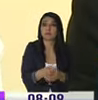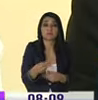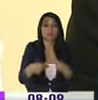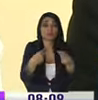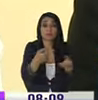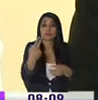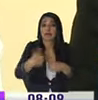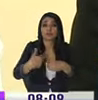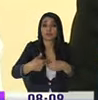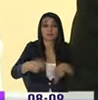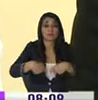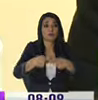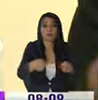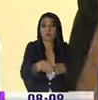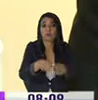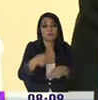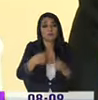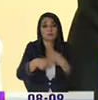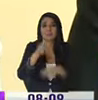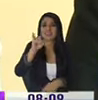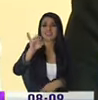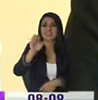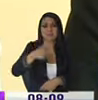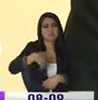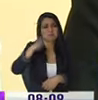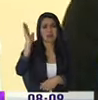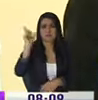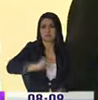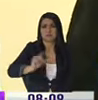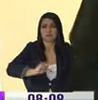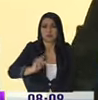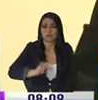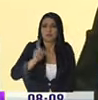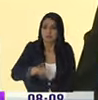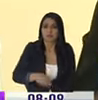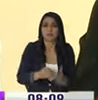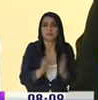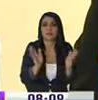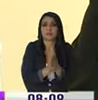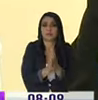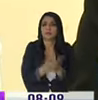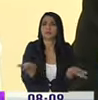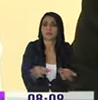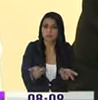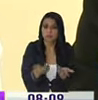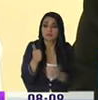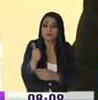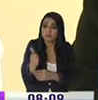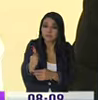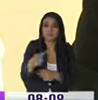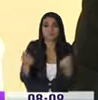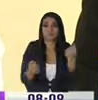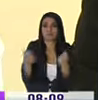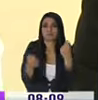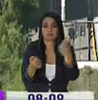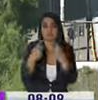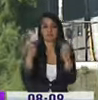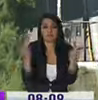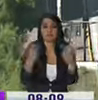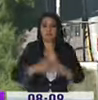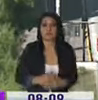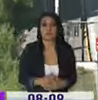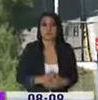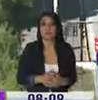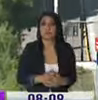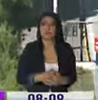la gasolina, el combustible o el diésel es mucho más regalado. Y eso debería aplicarse directamente al transporte público. La idea